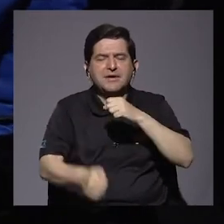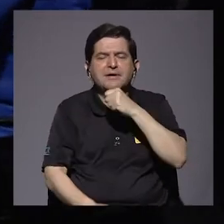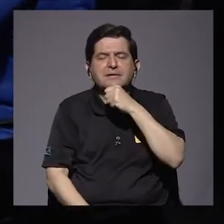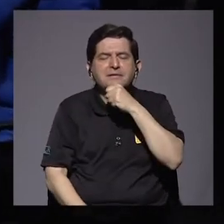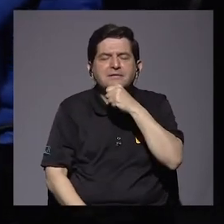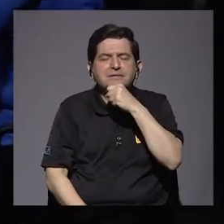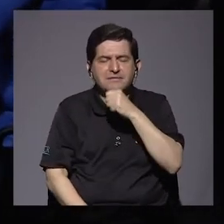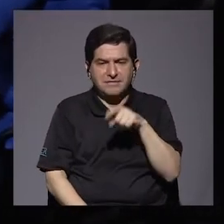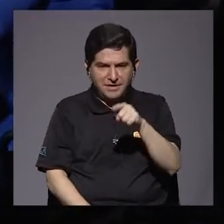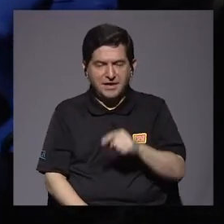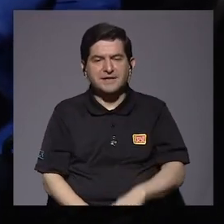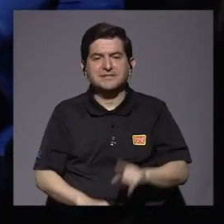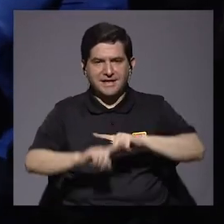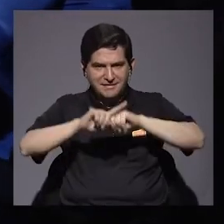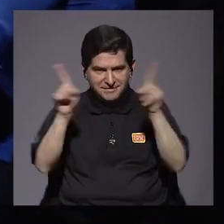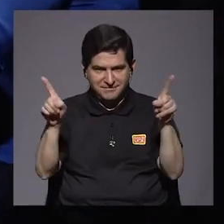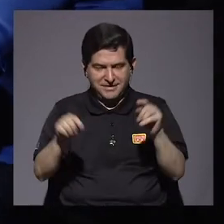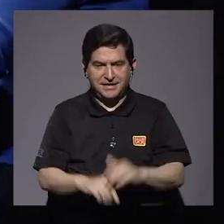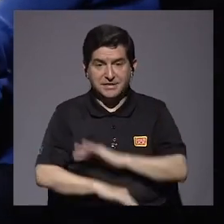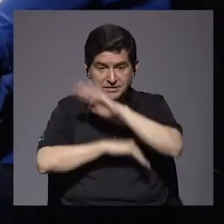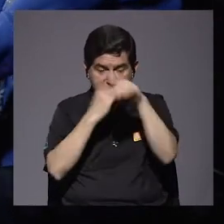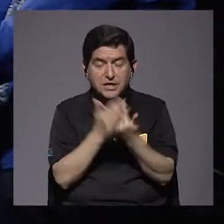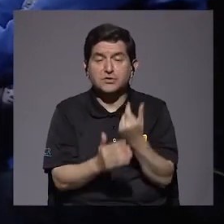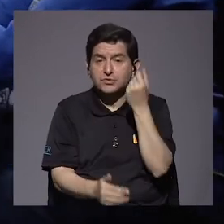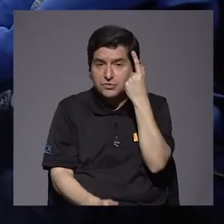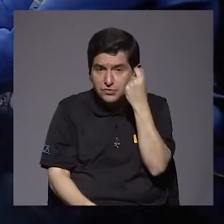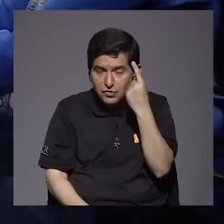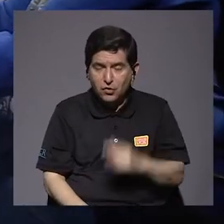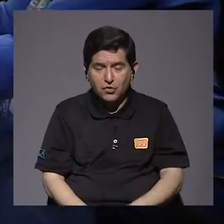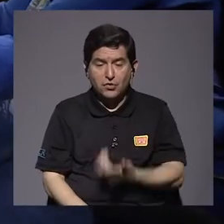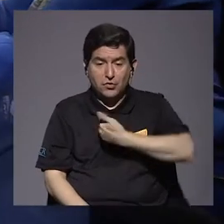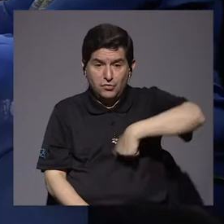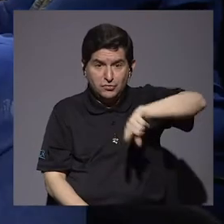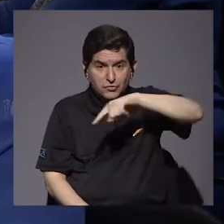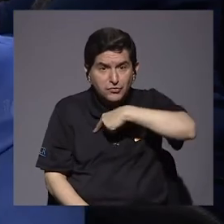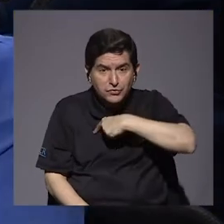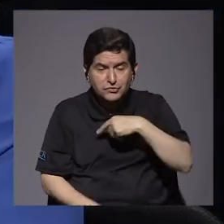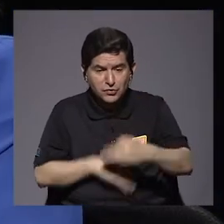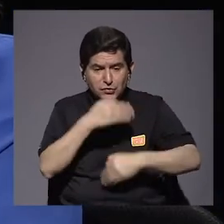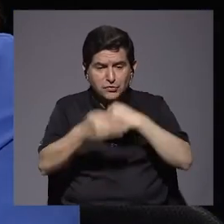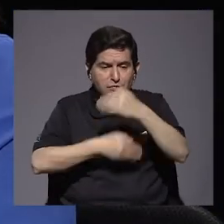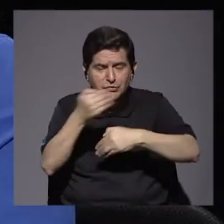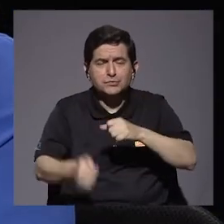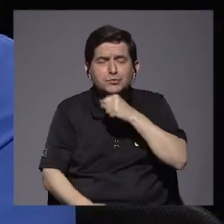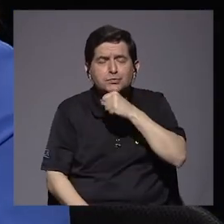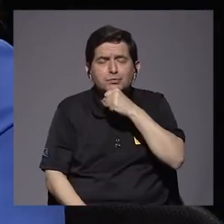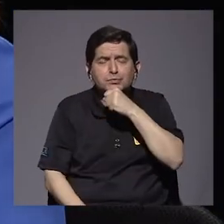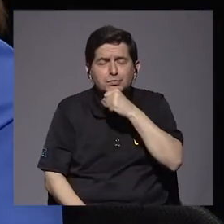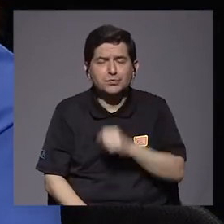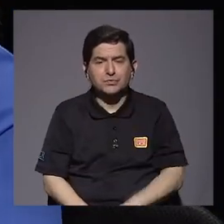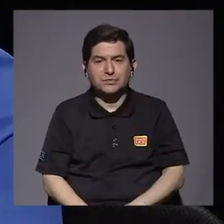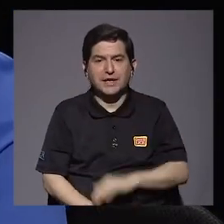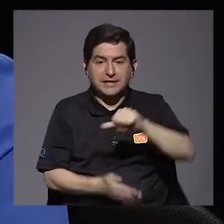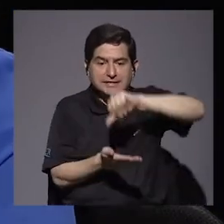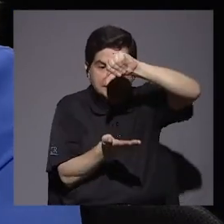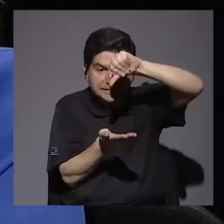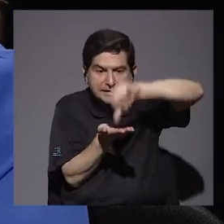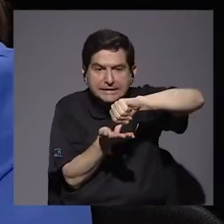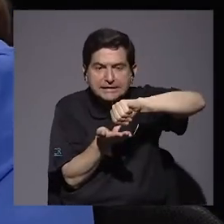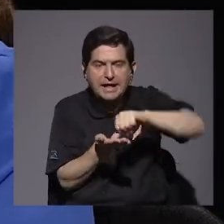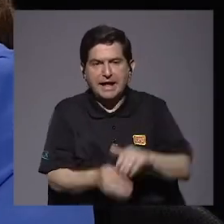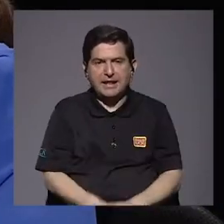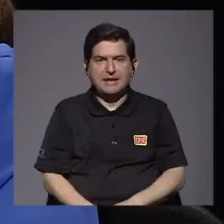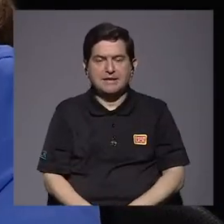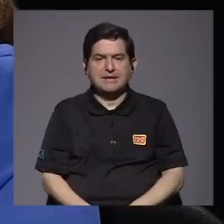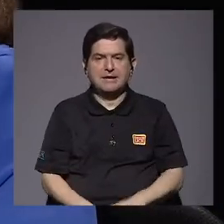envejecimiento. Eso es lo que va a hacer la diferencia. Cuando todos entendamos que nosotros el proceso de envejecimiento es medular para